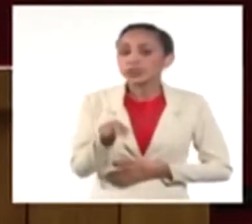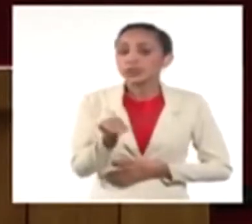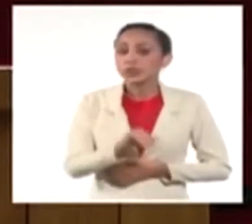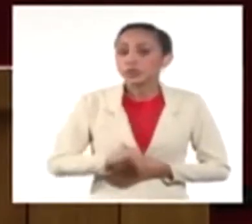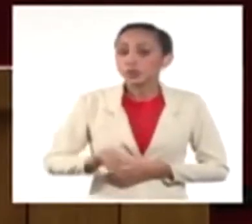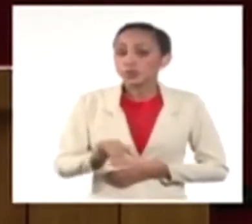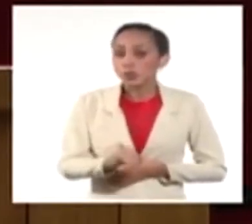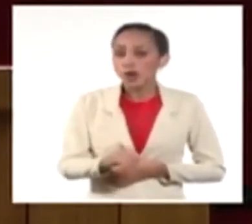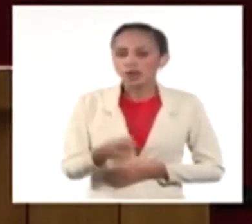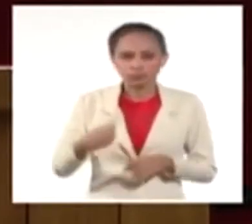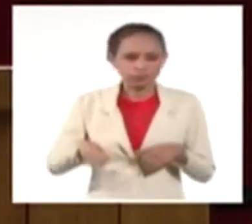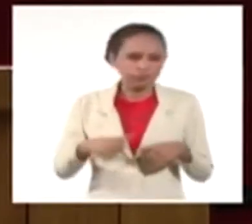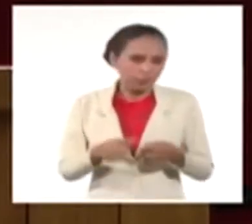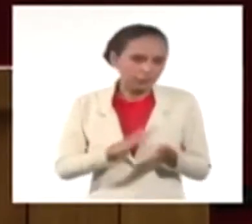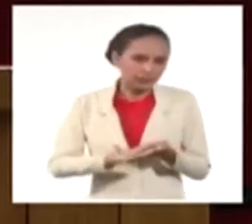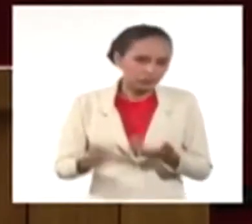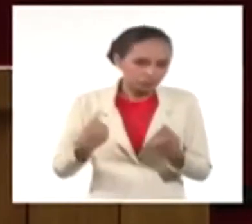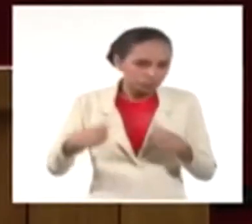un poco más de